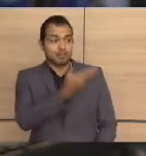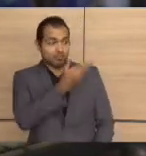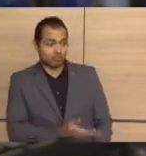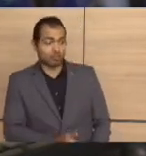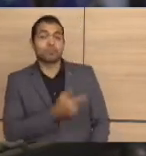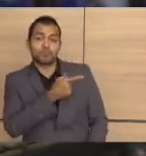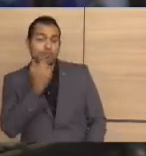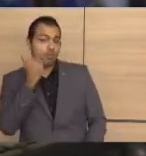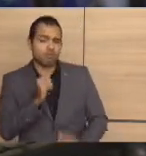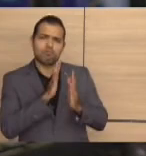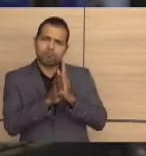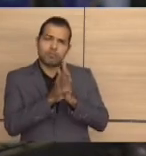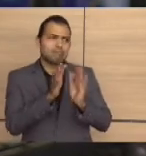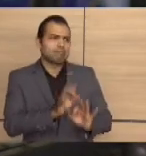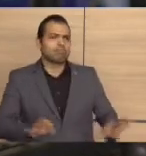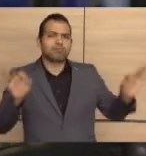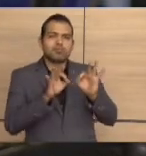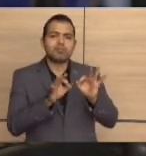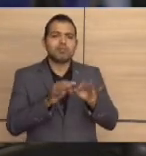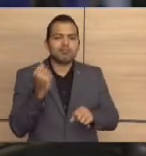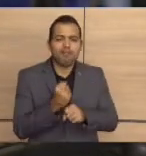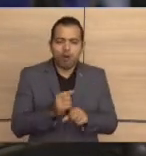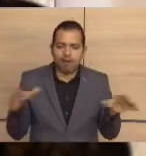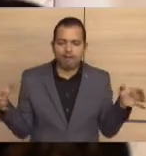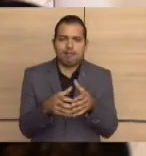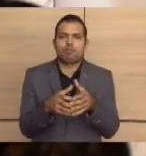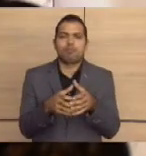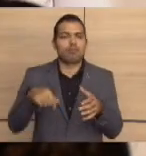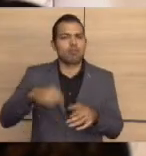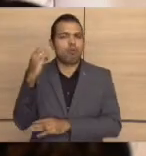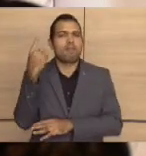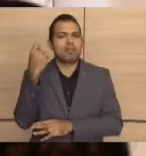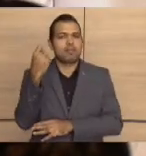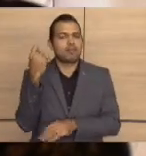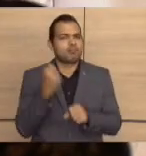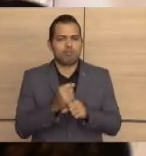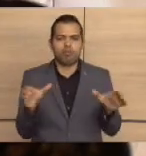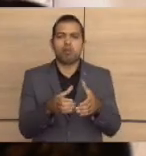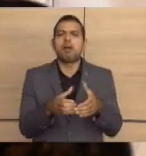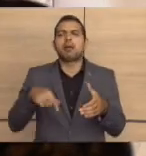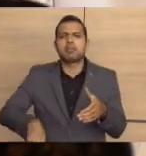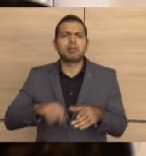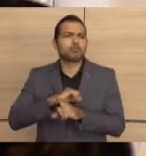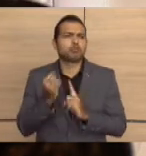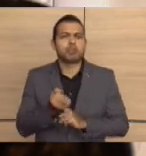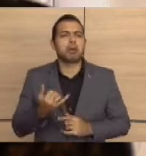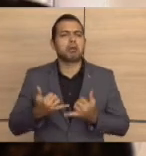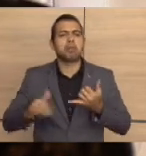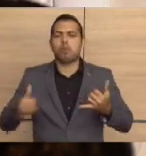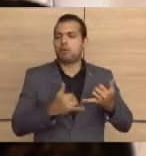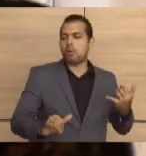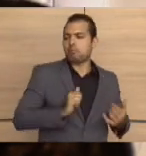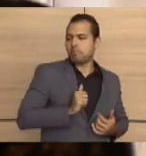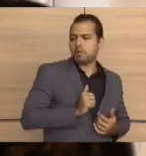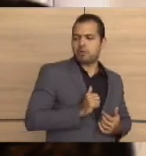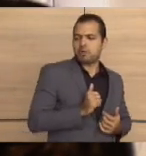equipo. Creo que a Colombia le falta eso, trabajar en equipo. Esta es una sociedad muy individualista donde cada quien tira para su lado.